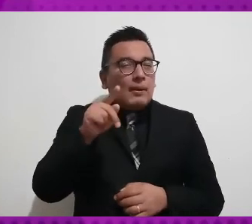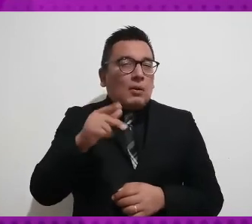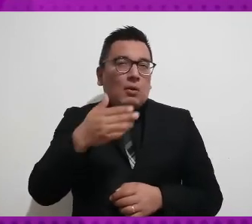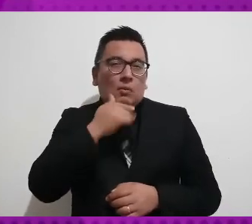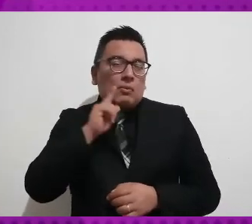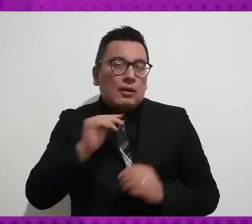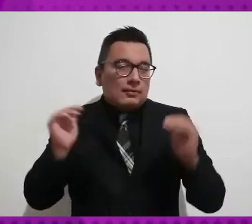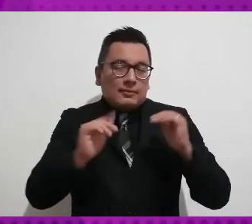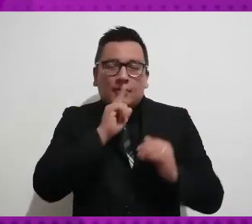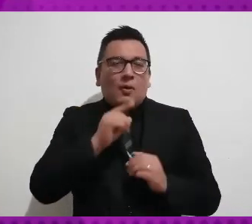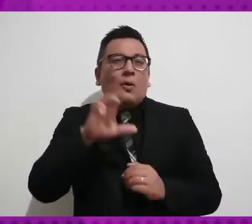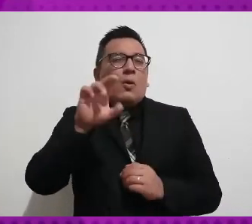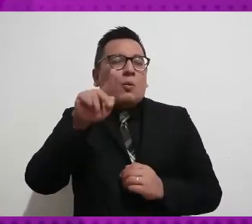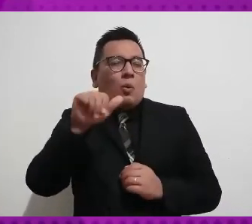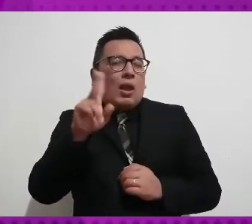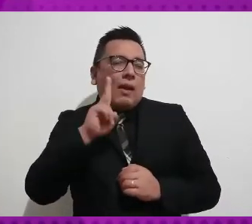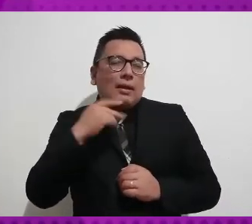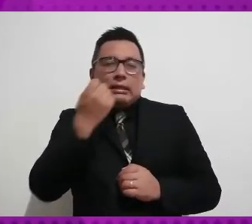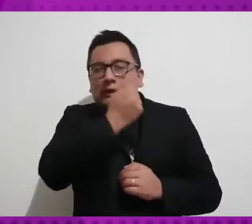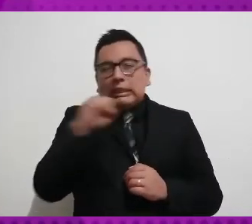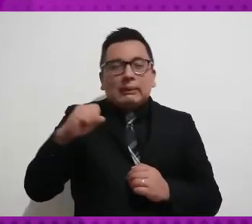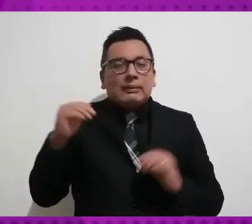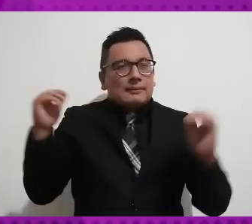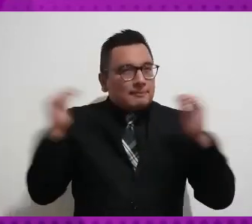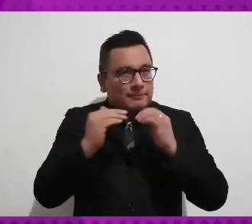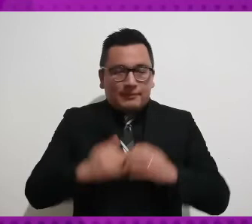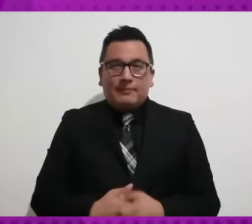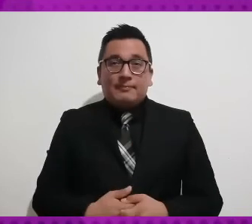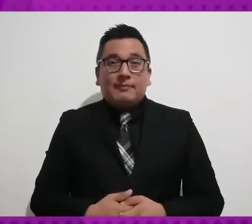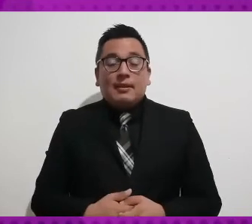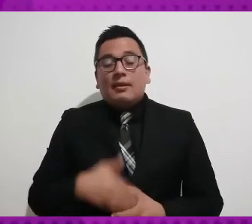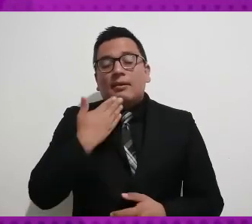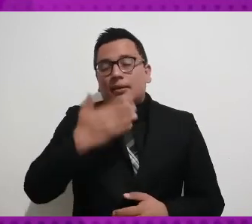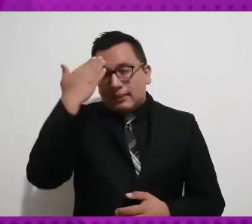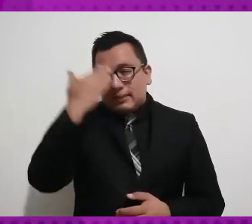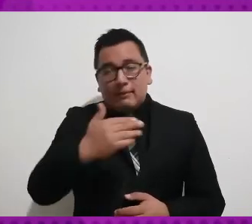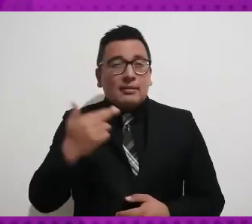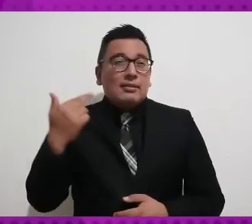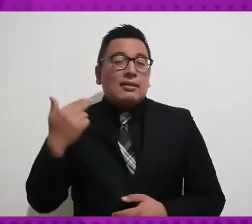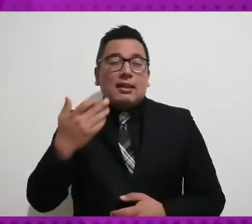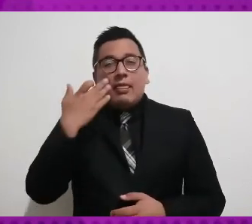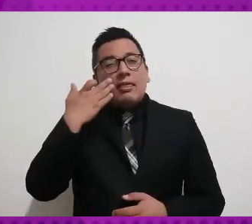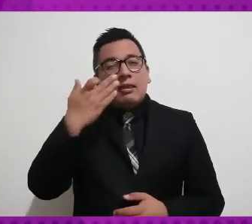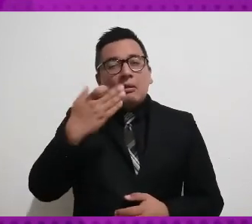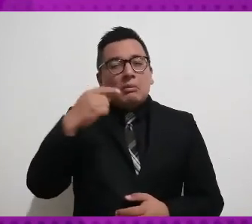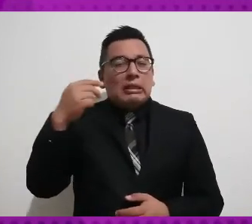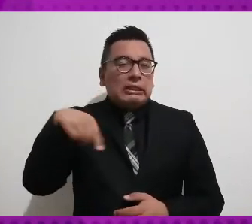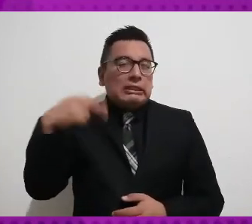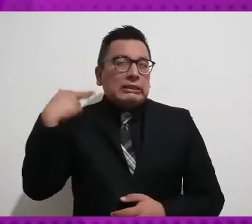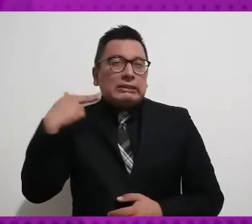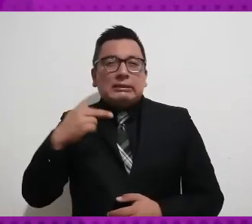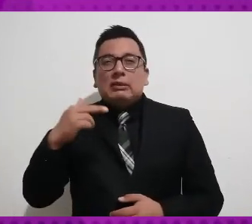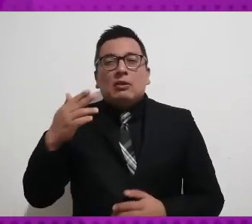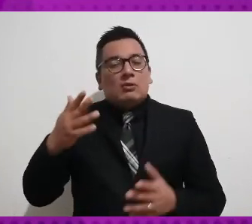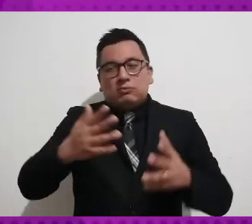Bien, el tiempo es corto en radio y televisión, ustedes lo saben bien, se pasa el tiempo volando y yo quisiera terminar